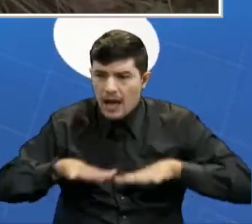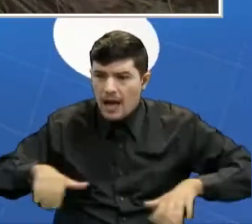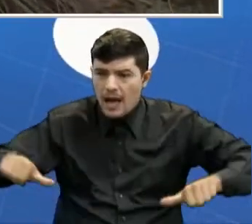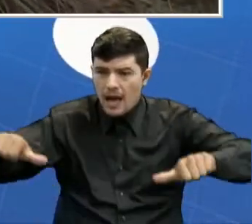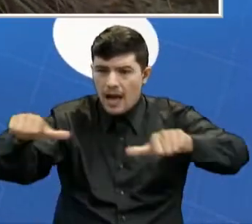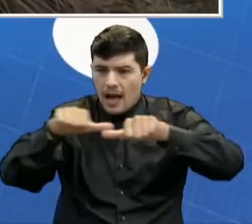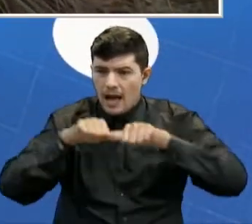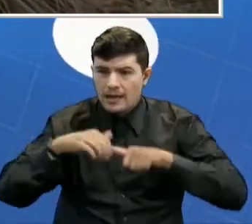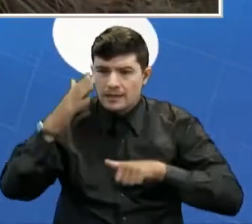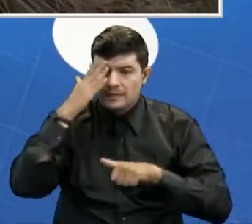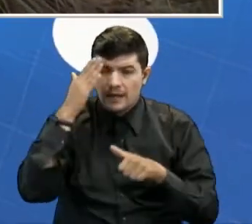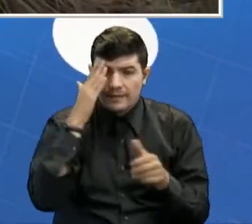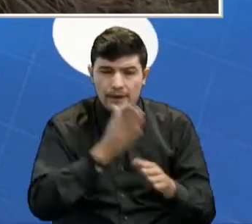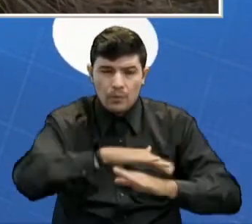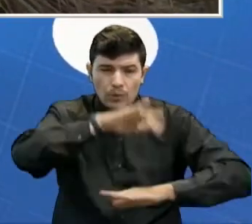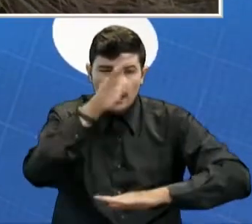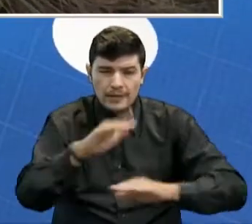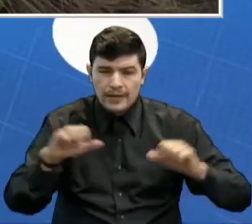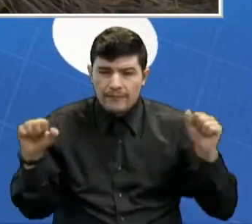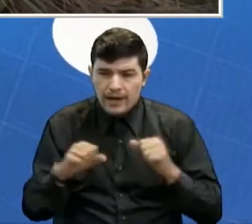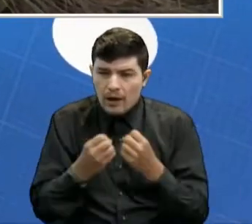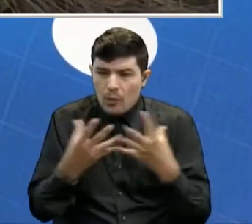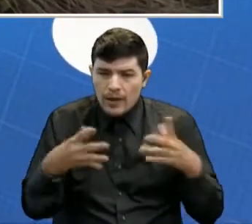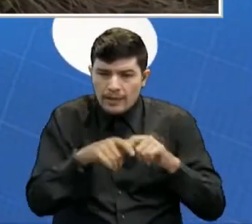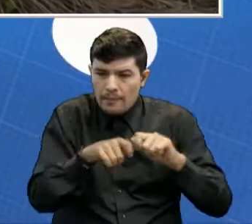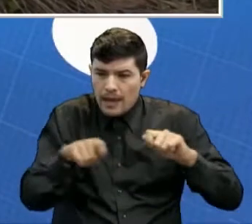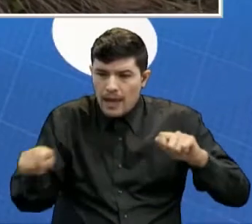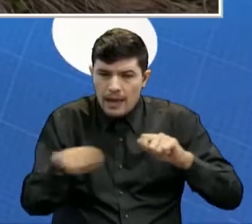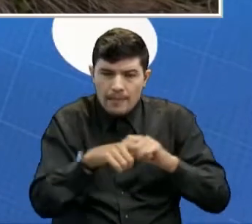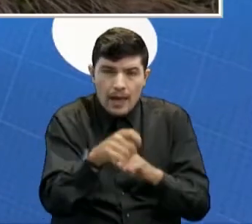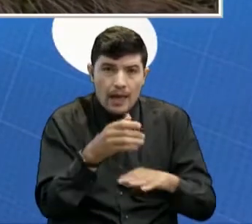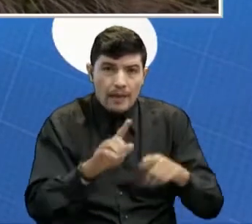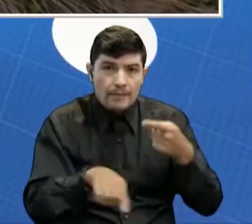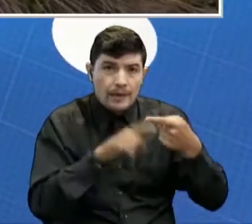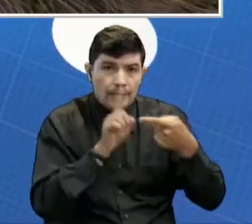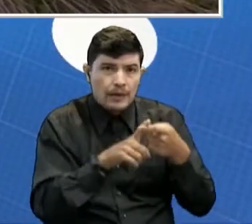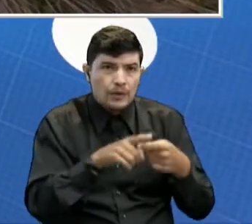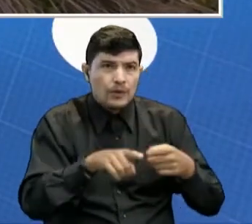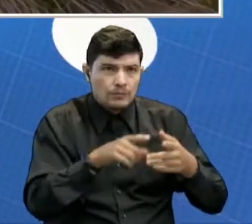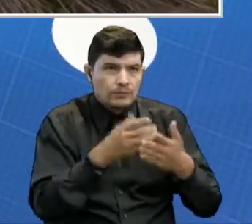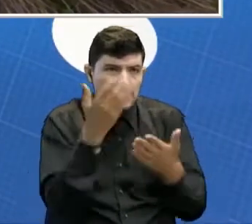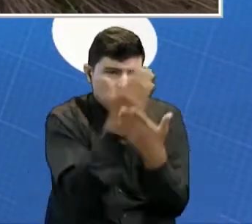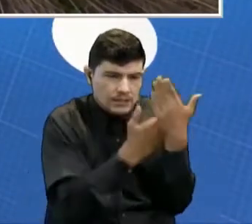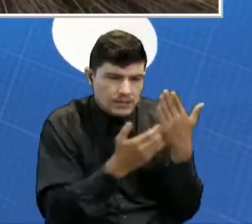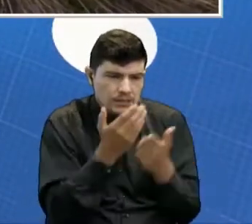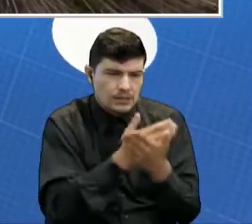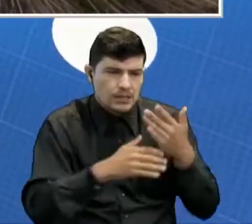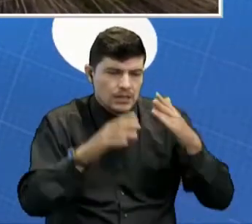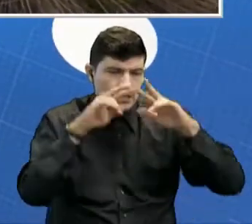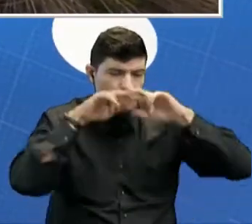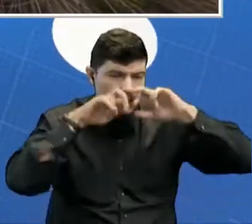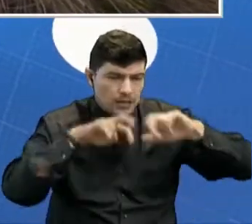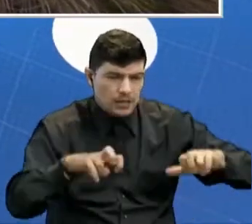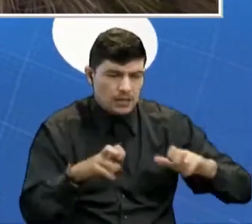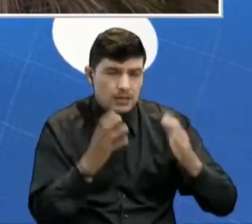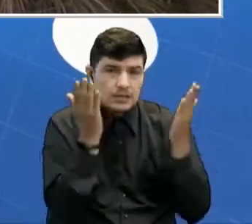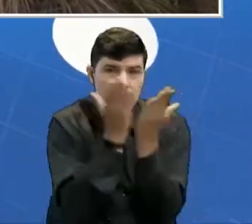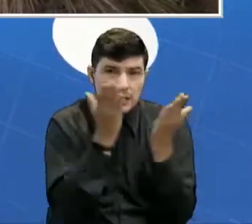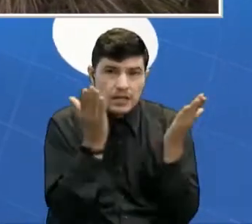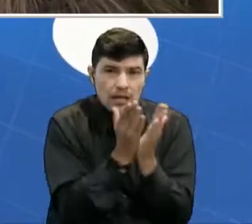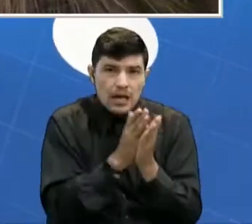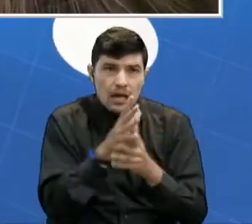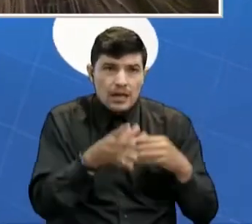una delimitación del páramo de Santurbán, técnico-científica, a la luz de los estudios científicos, como son los